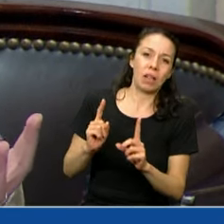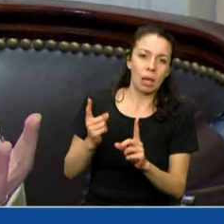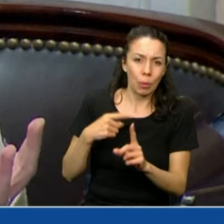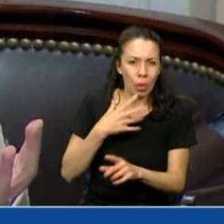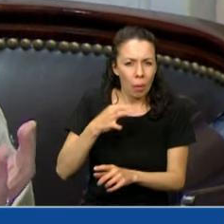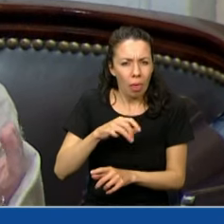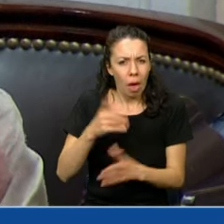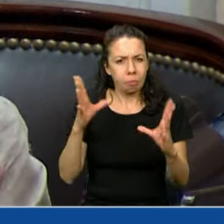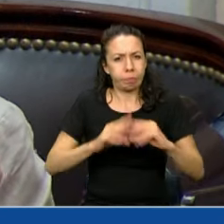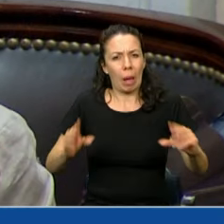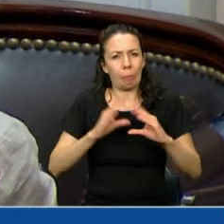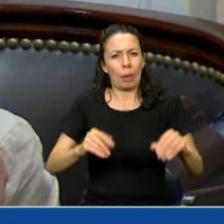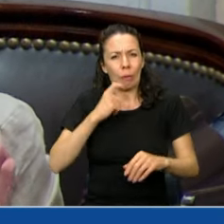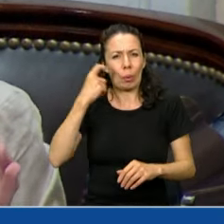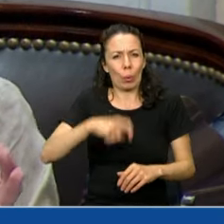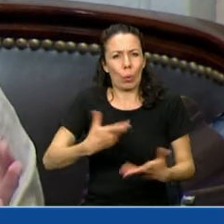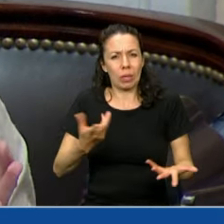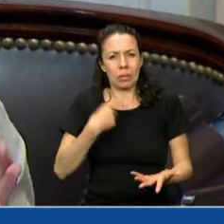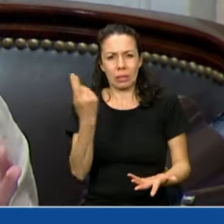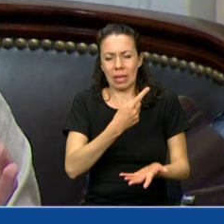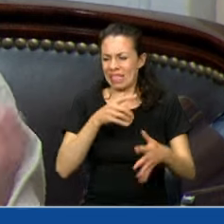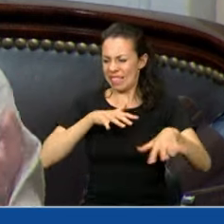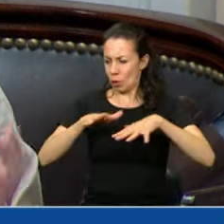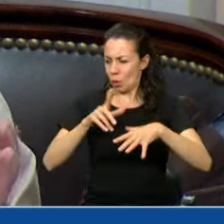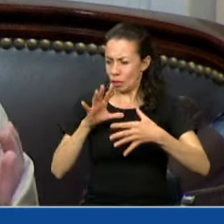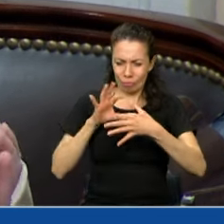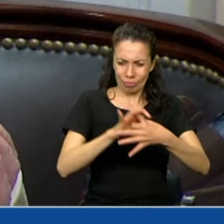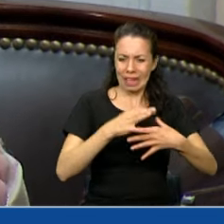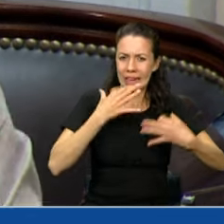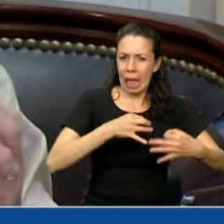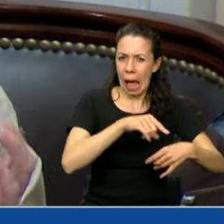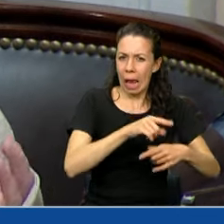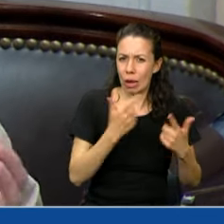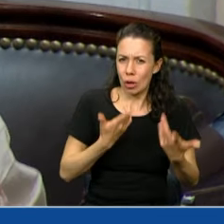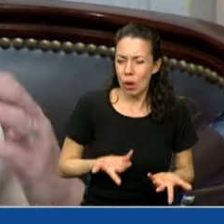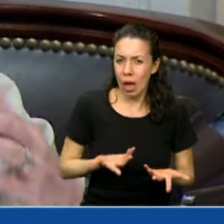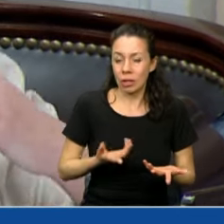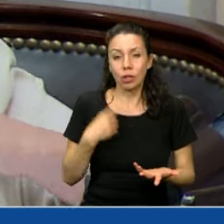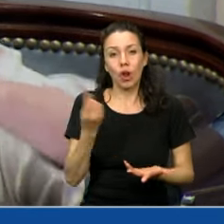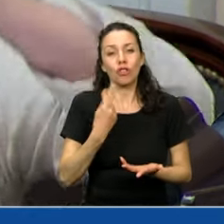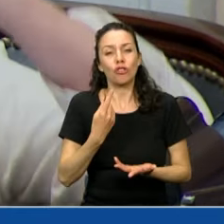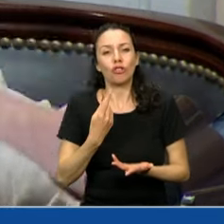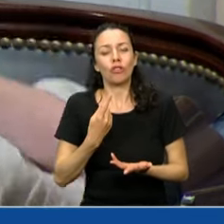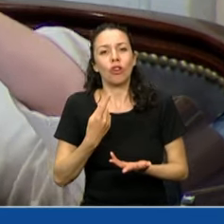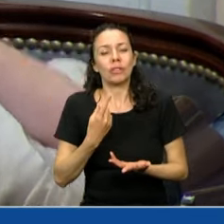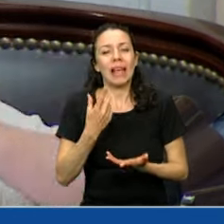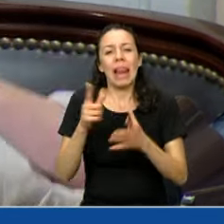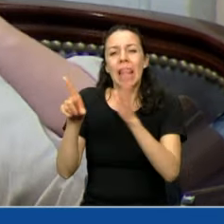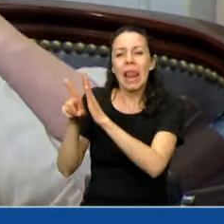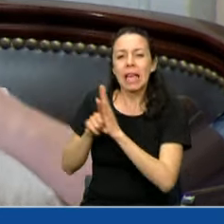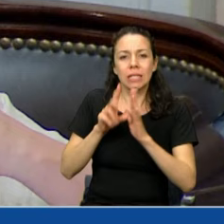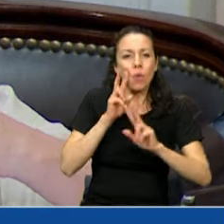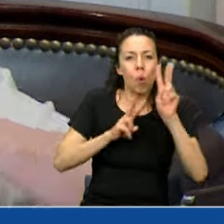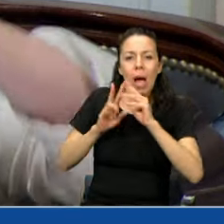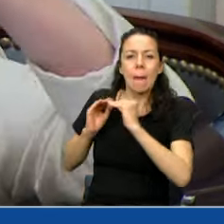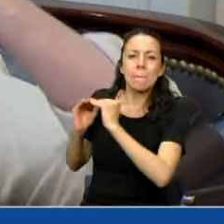vergüenza da vergüenza que no estemos a la altura de la circunstancia que lo único que hacemos Es de en vez de generar leyes parejas